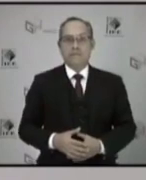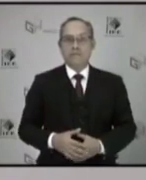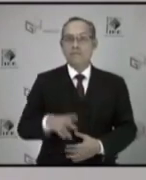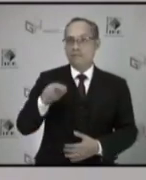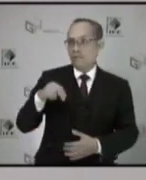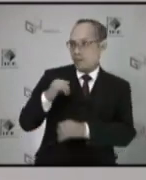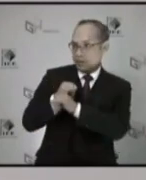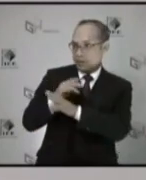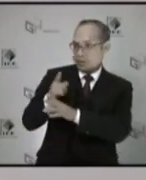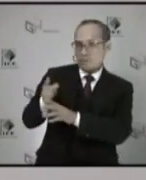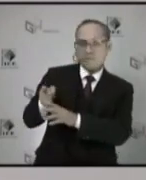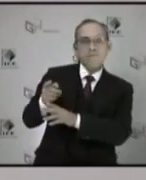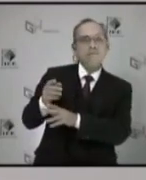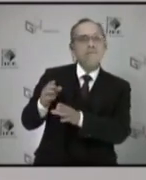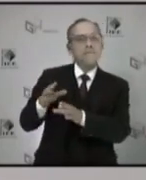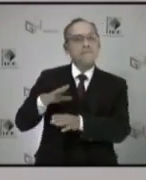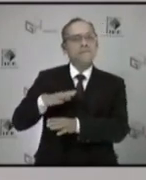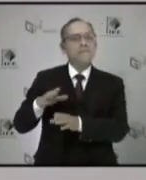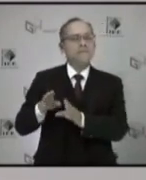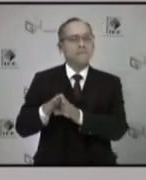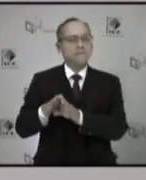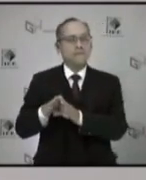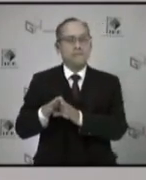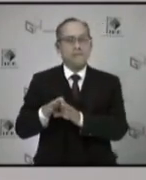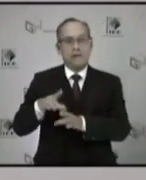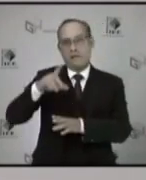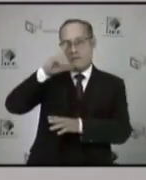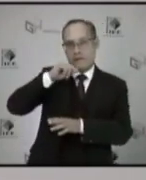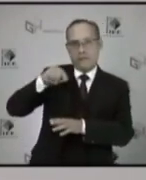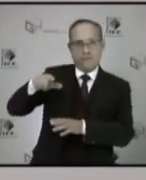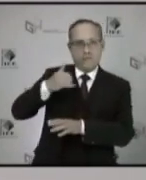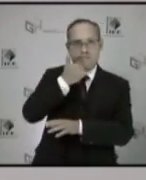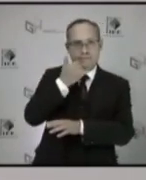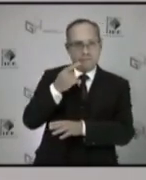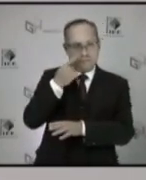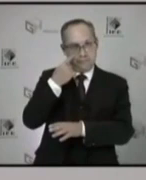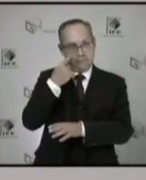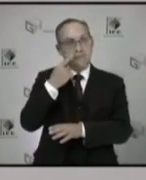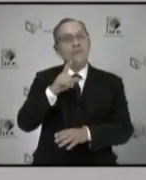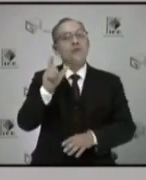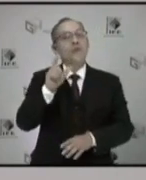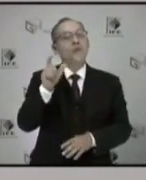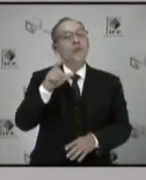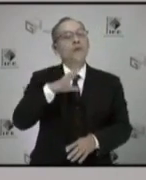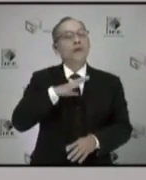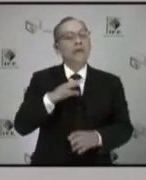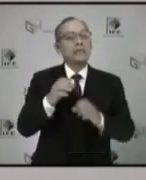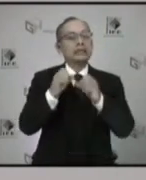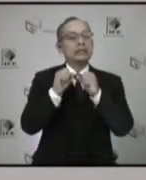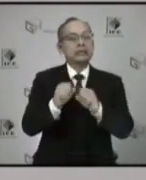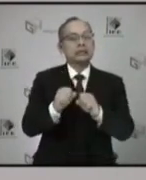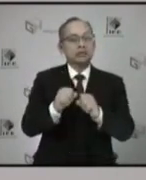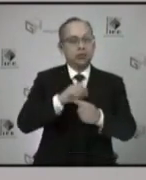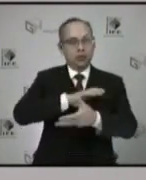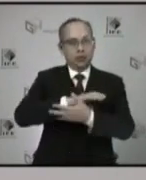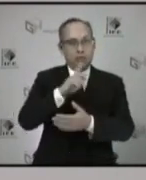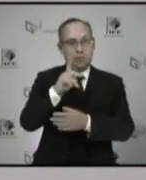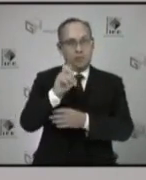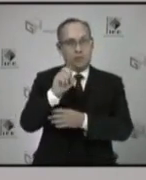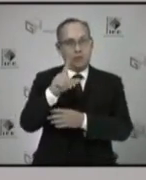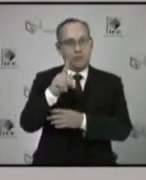sector salud. Cuando dejó de existir el Seguro Popular, que ni era seguro ni era